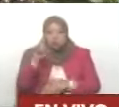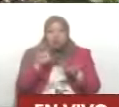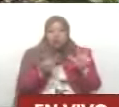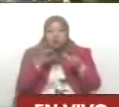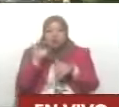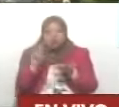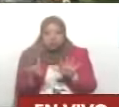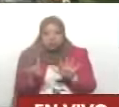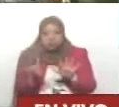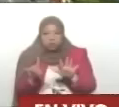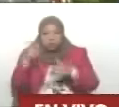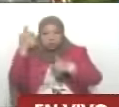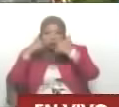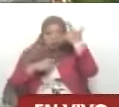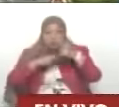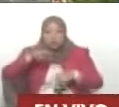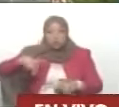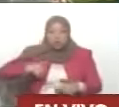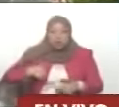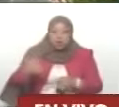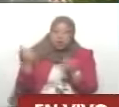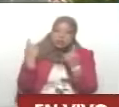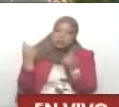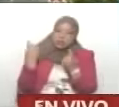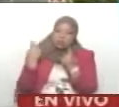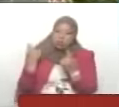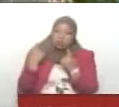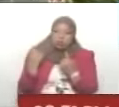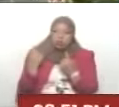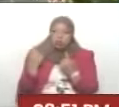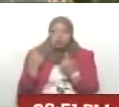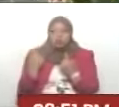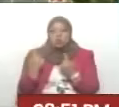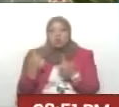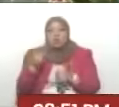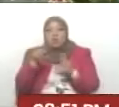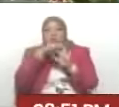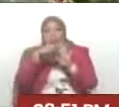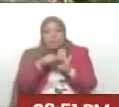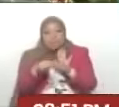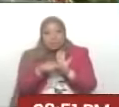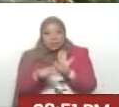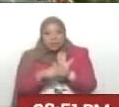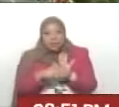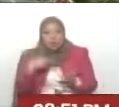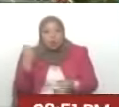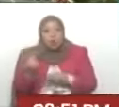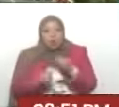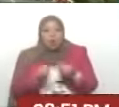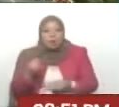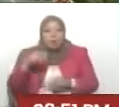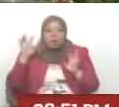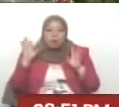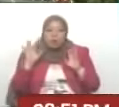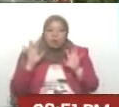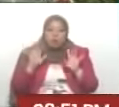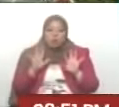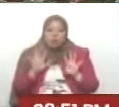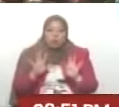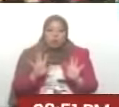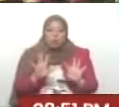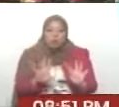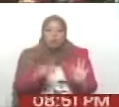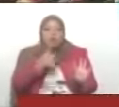Y el comandante Chávez nos enseñó eso, a medir de verdad cuánta gente movilizábamos.